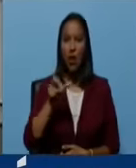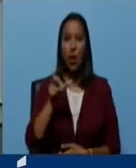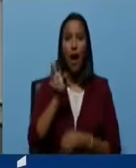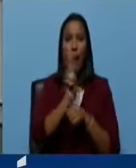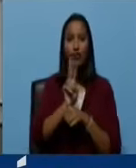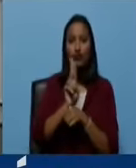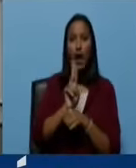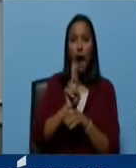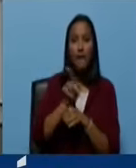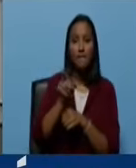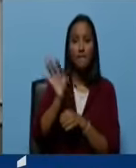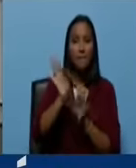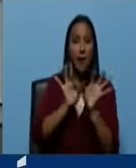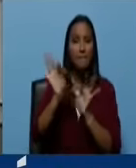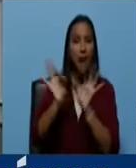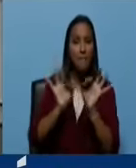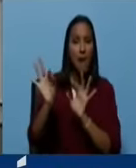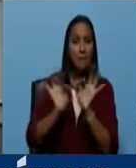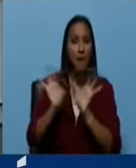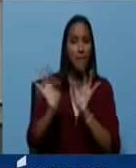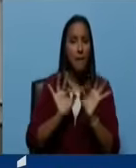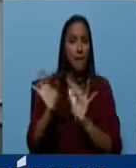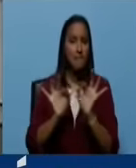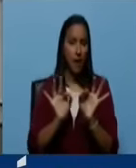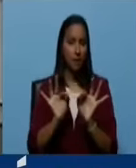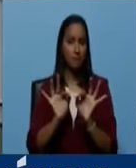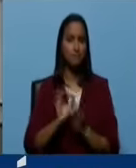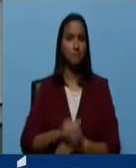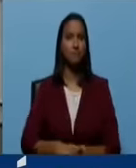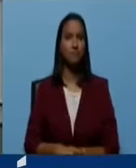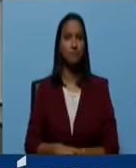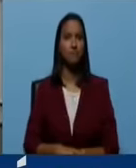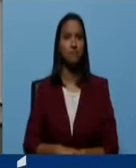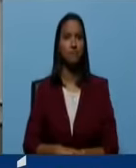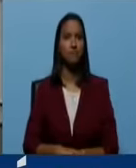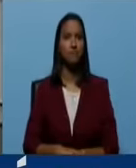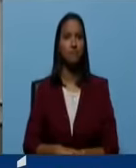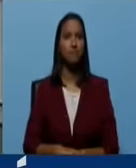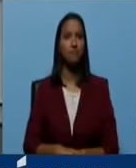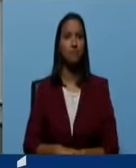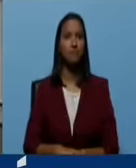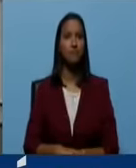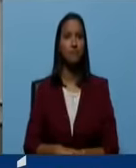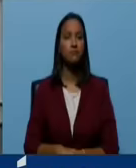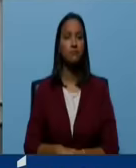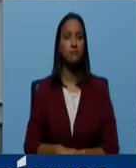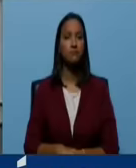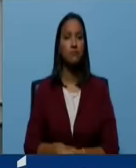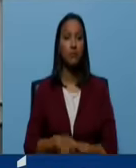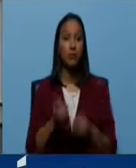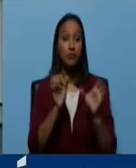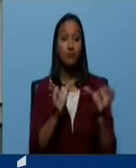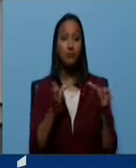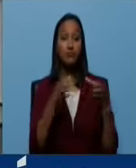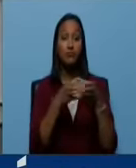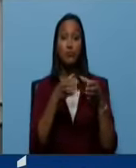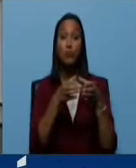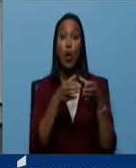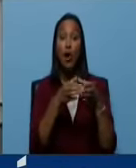los cuales tuvieron de cerca la organización paralela a